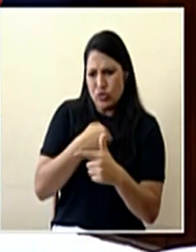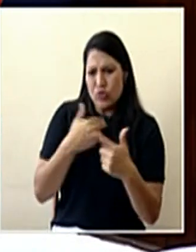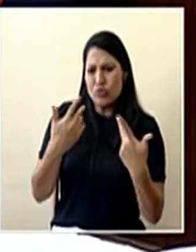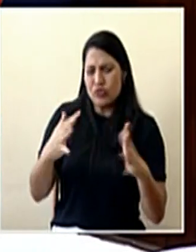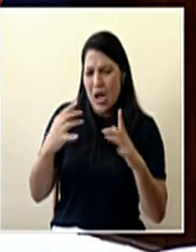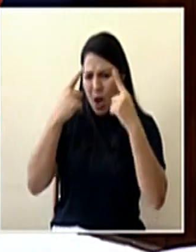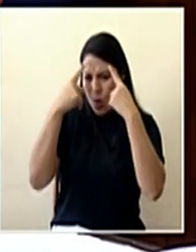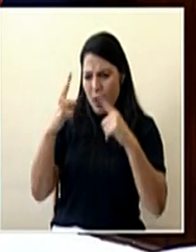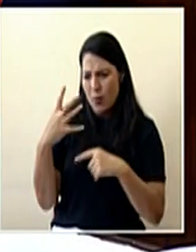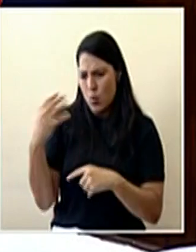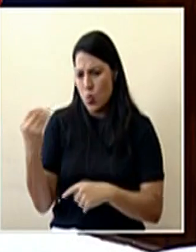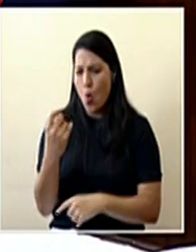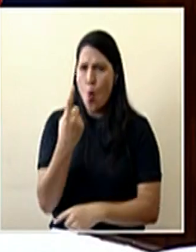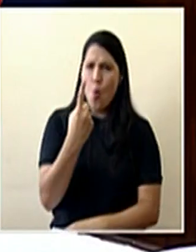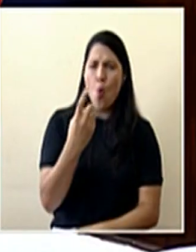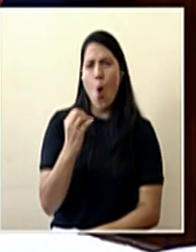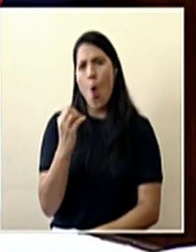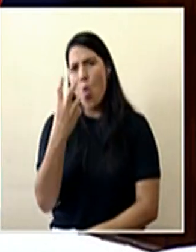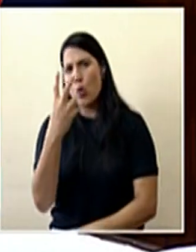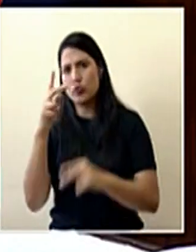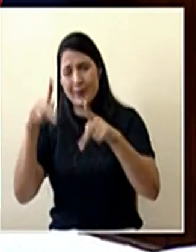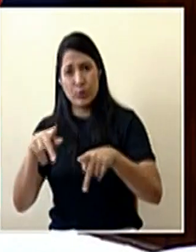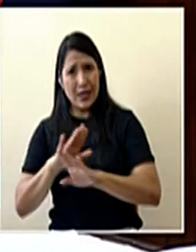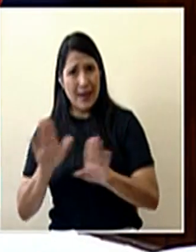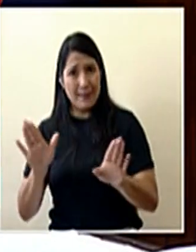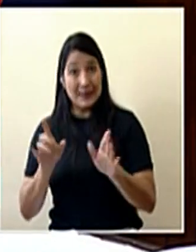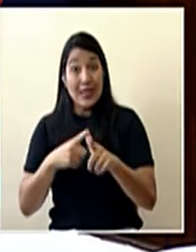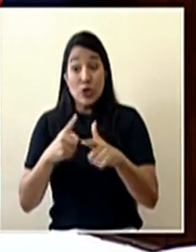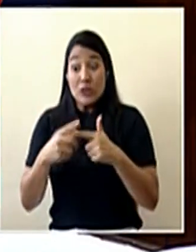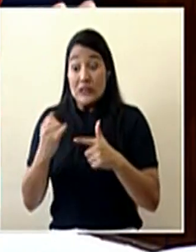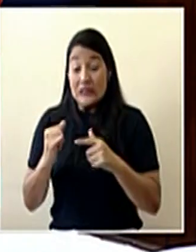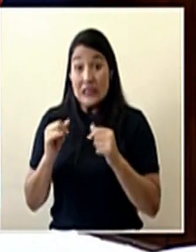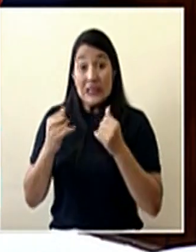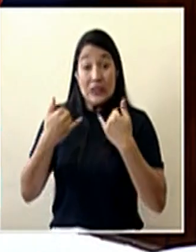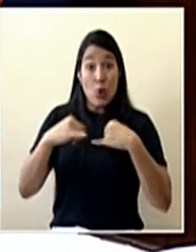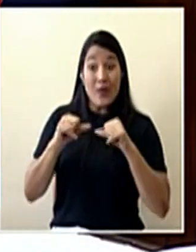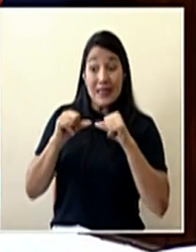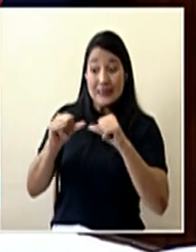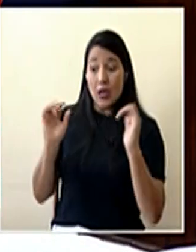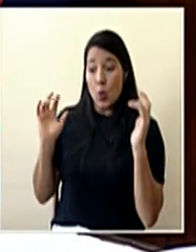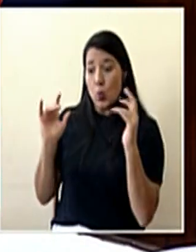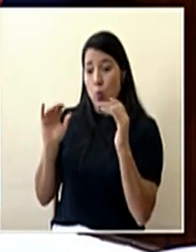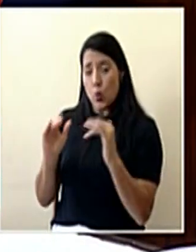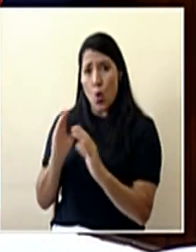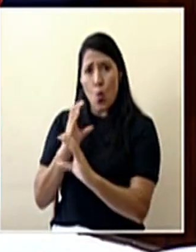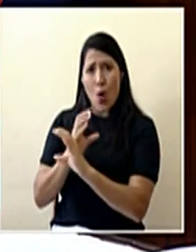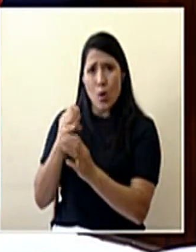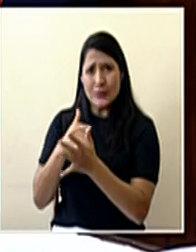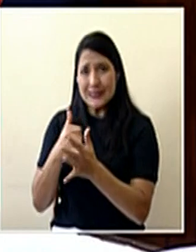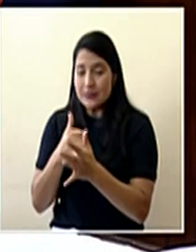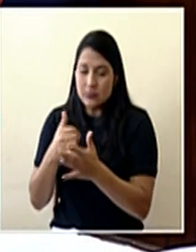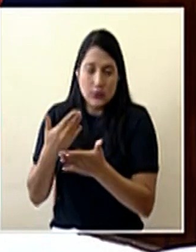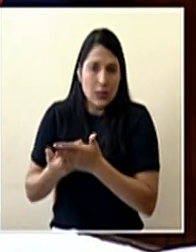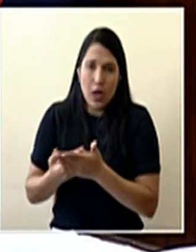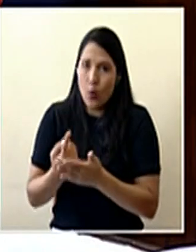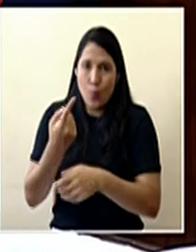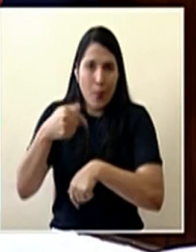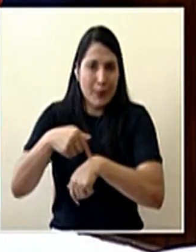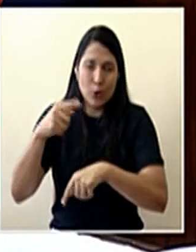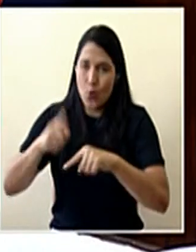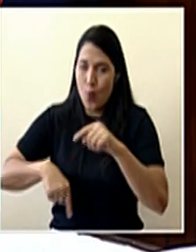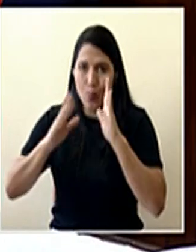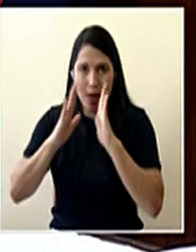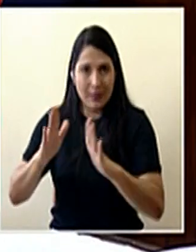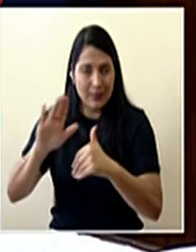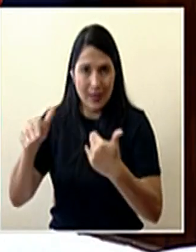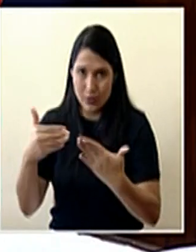sigue acumulando, vamos a llegar a un punto en que no vamos a dar abasto. Estamos tomando todas las medidas que se puedan. De hecho, la distribución de las camas